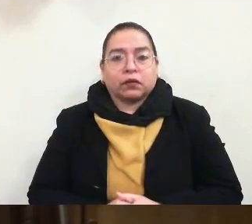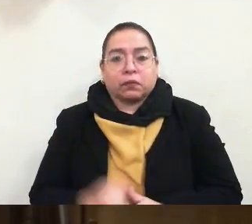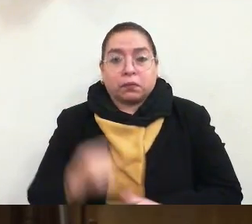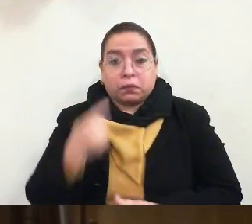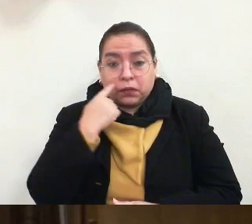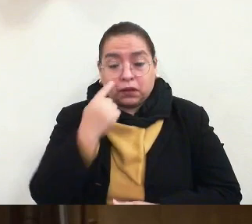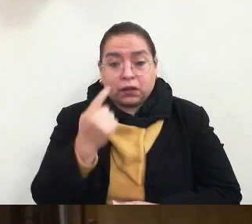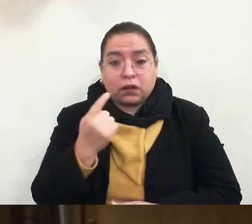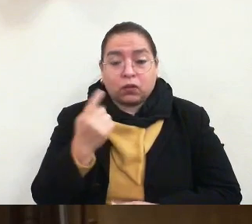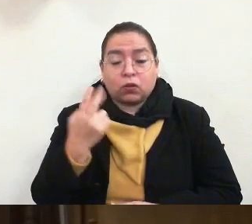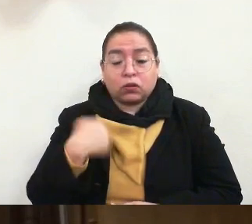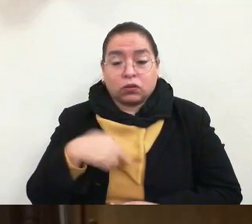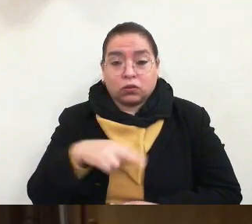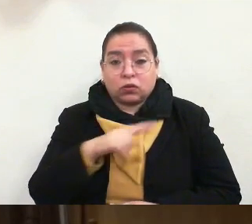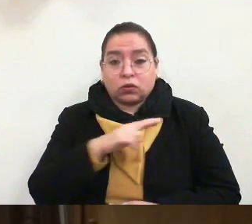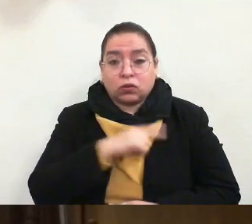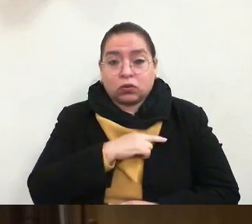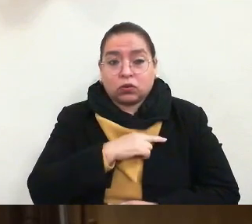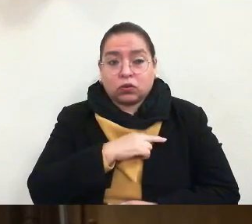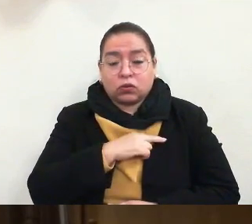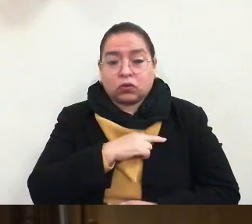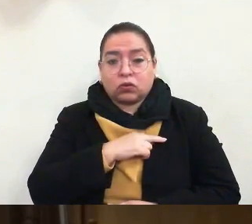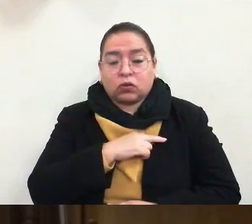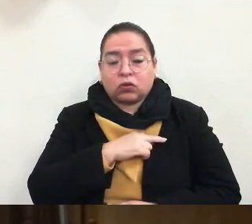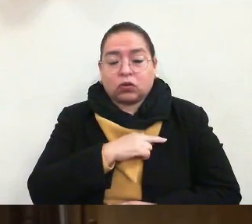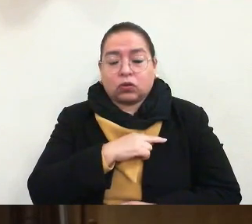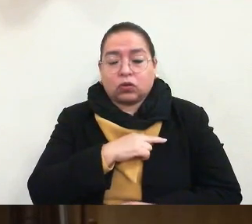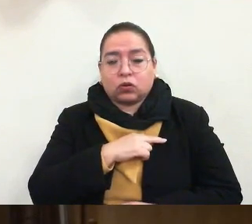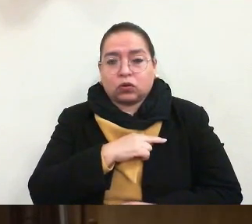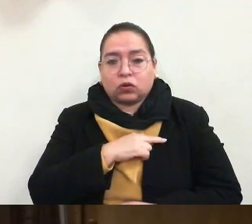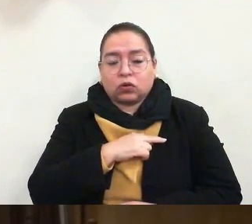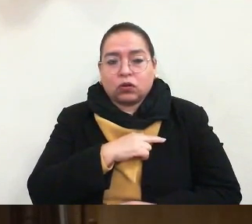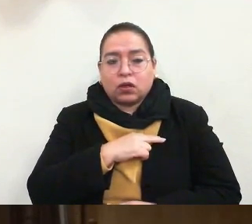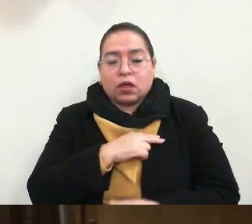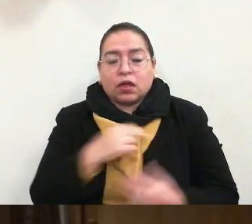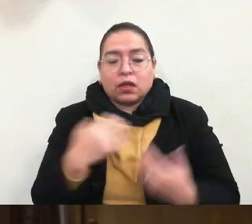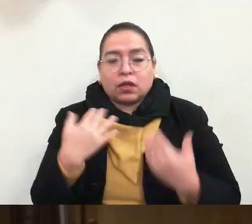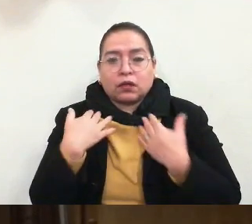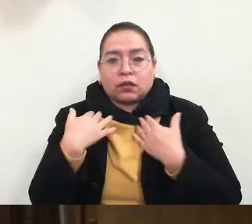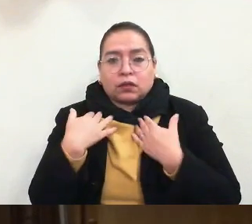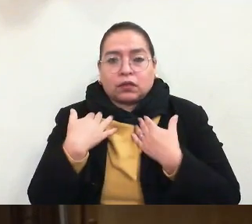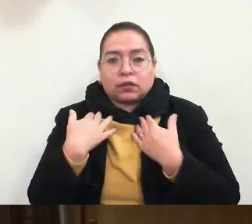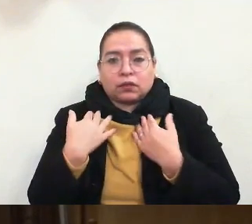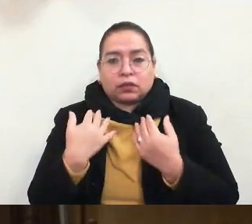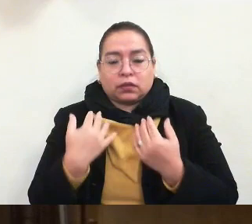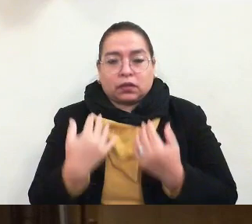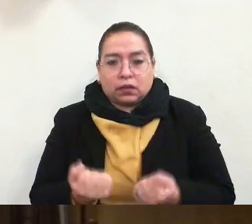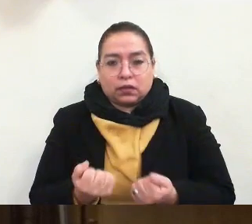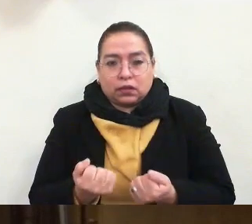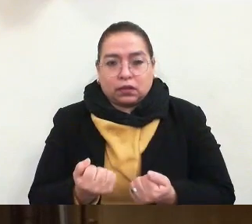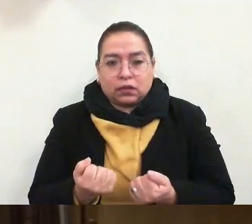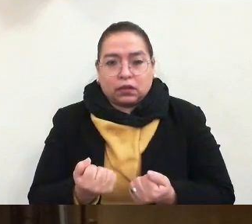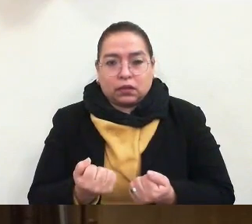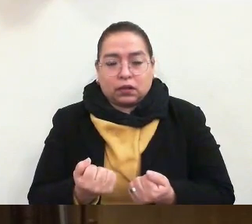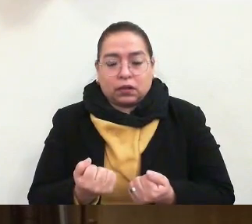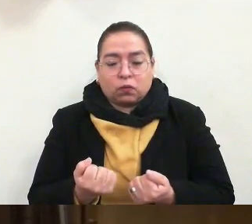cuando escuchamos la interpretación correcta que viene